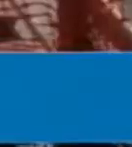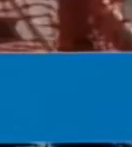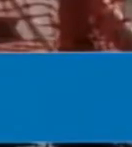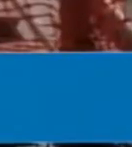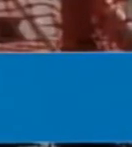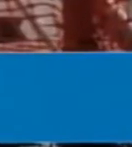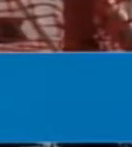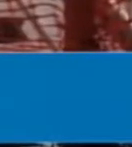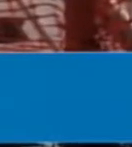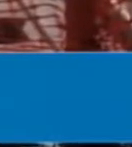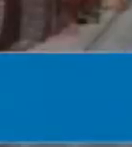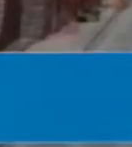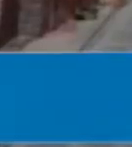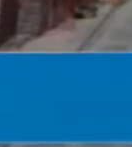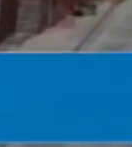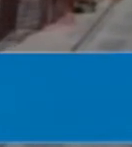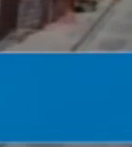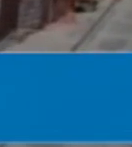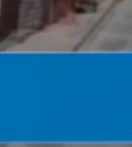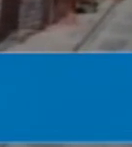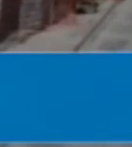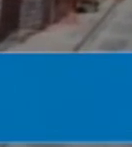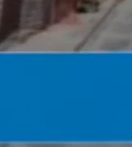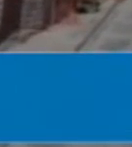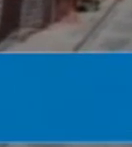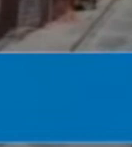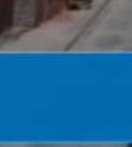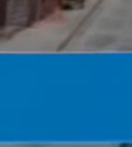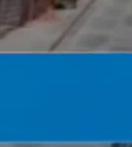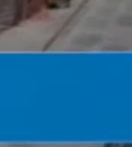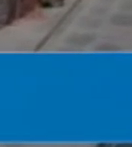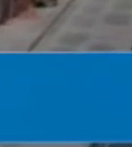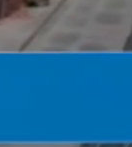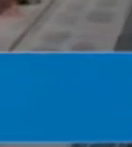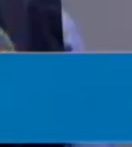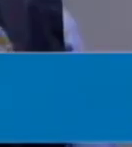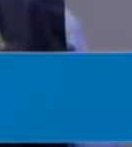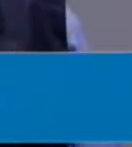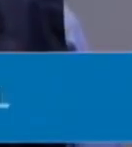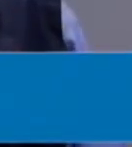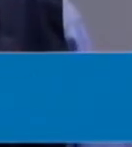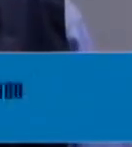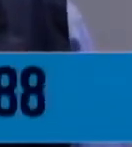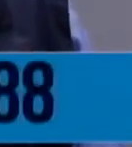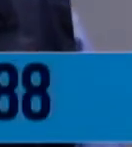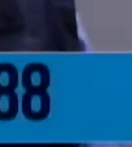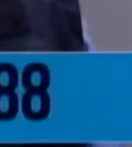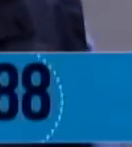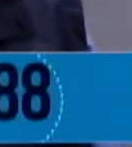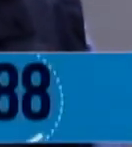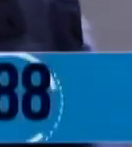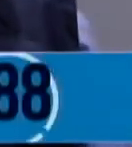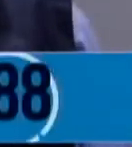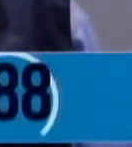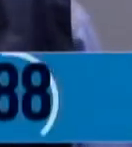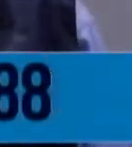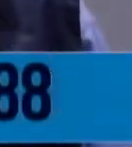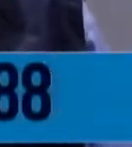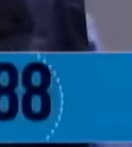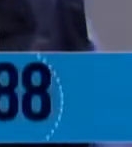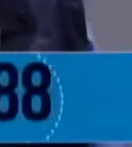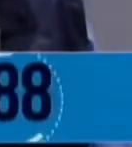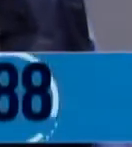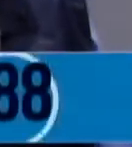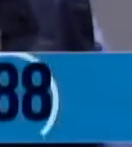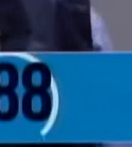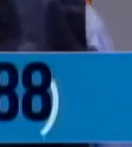entregados por el consorcio Cuatro Ríos, esto en torno a los retrasos en la construcción del proyecto. El viernes se entrega el informe,